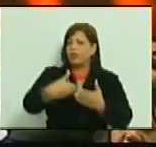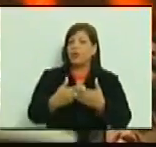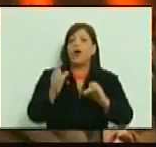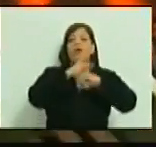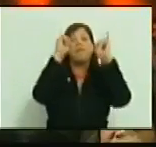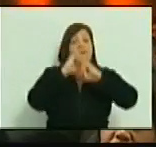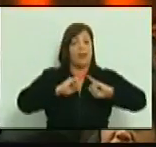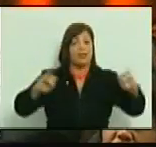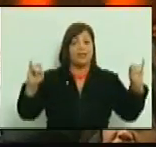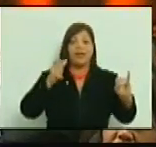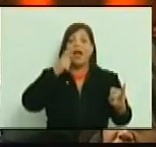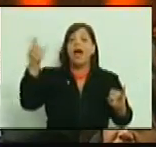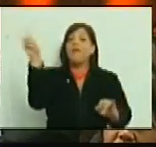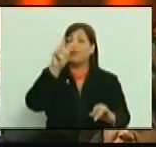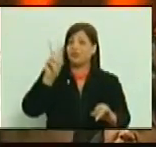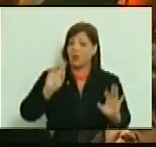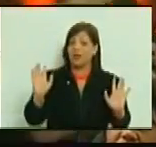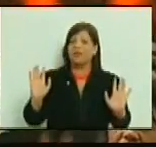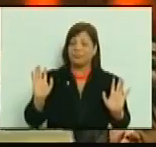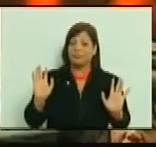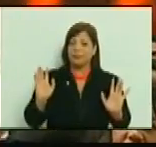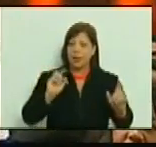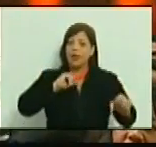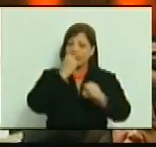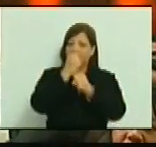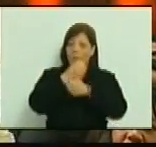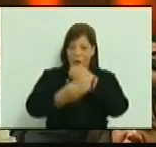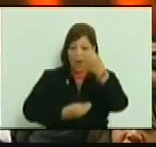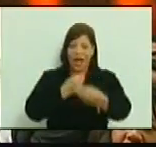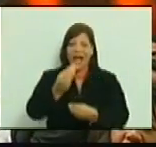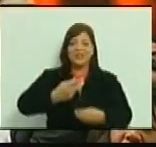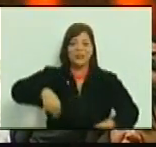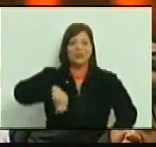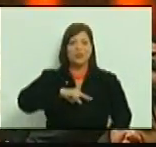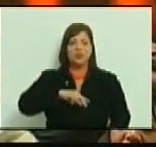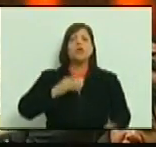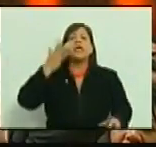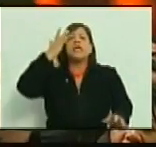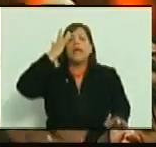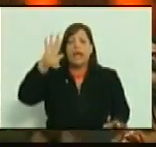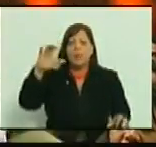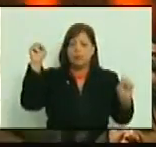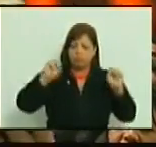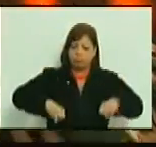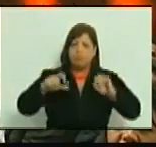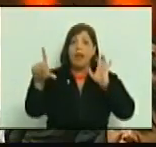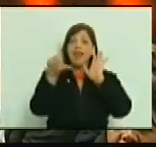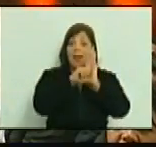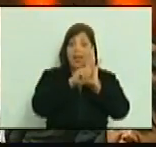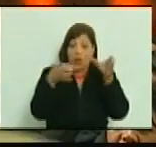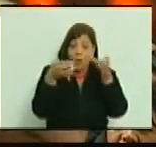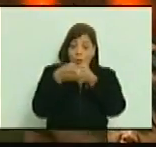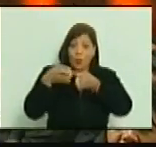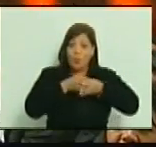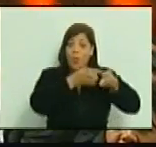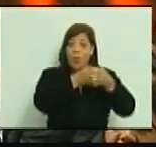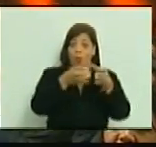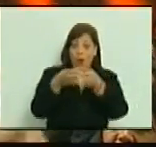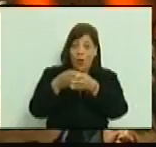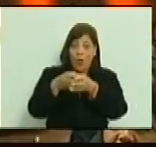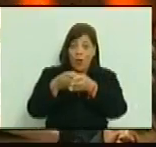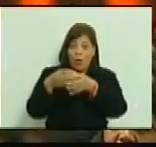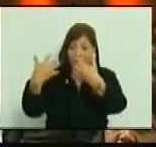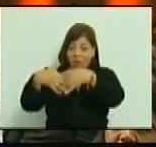felicidad del pueblo venezolano. Ese es el trabajo que estamos haciendo y creemos que esta ley de conglomerado va en